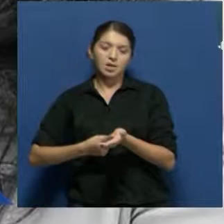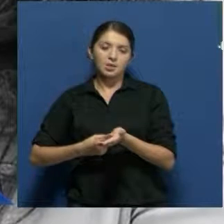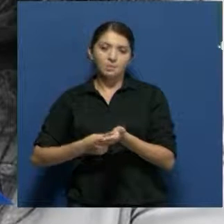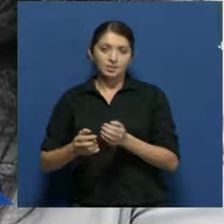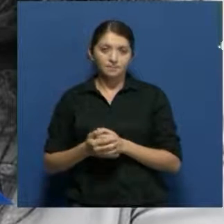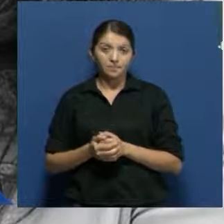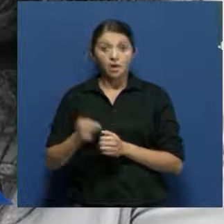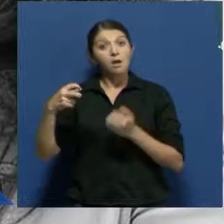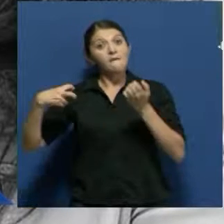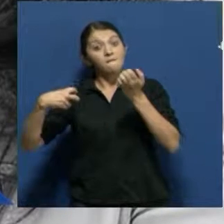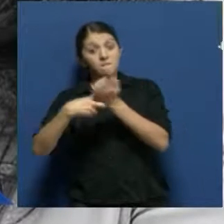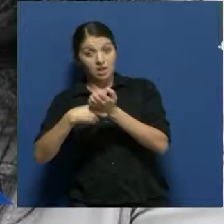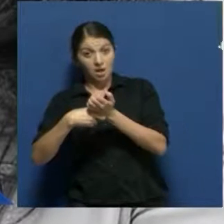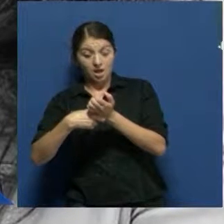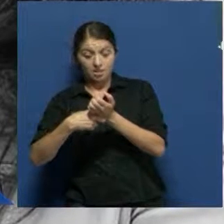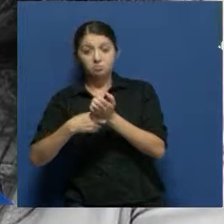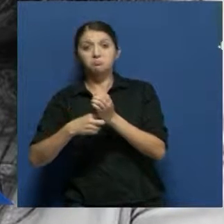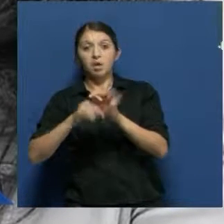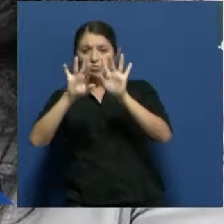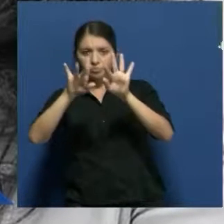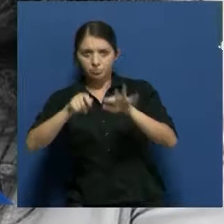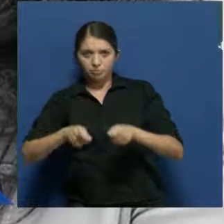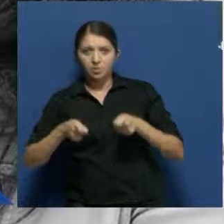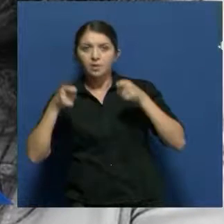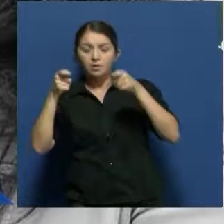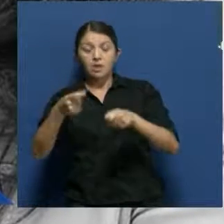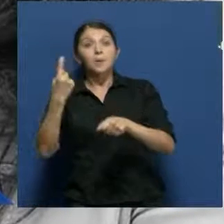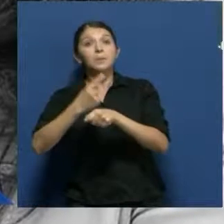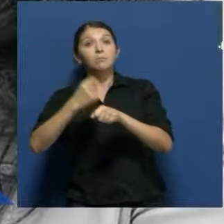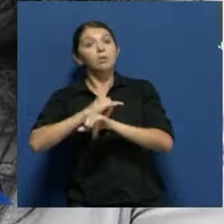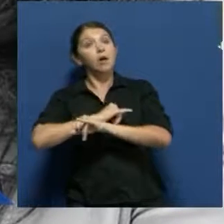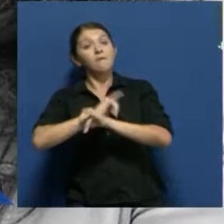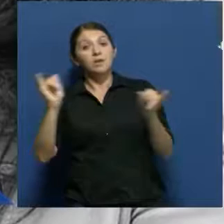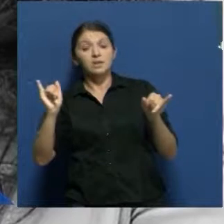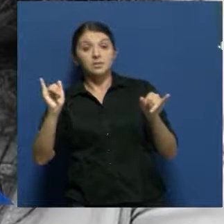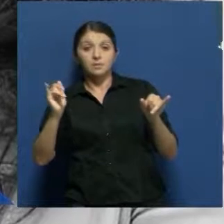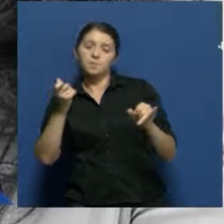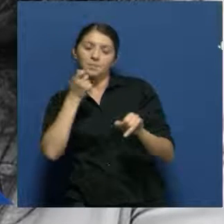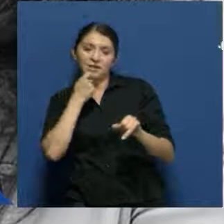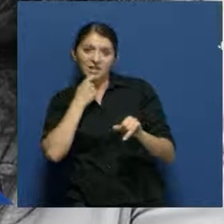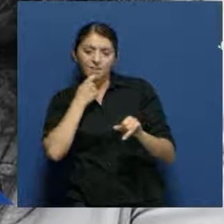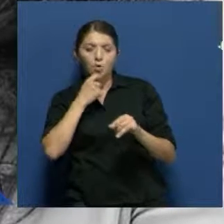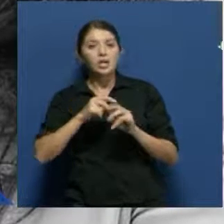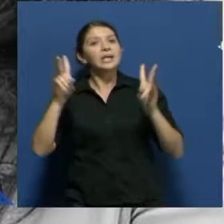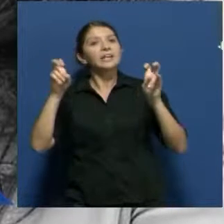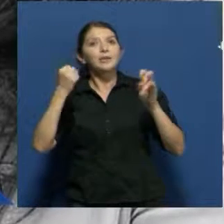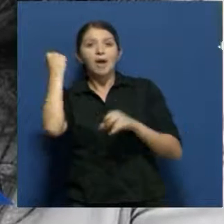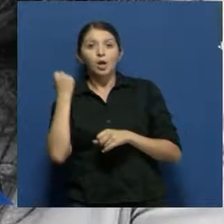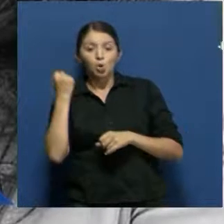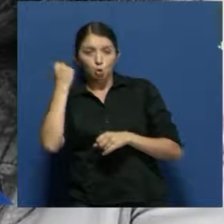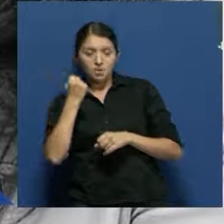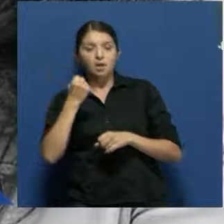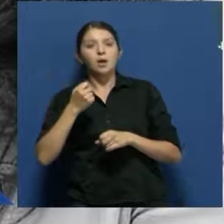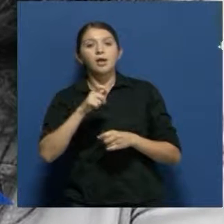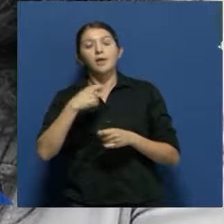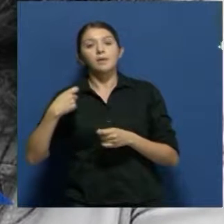fiscal que dio, entre otras cosas, después de dar a conocer algunas proyecciones financieras respecto de la forma del pago